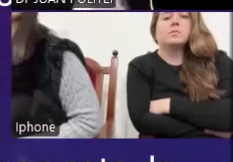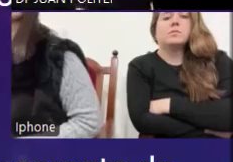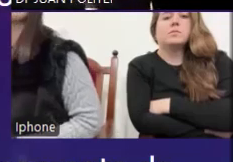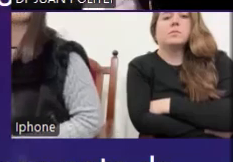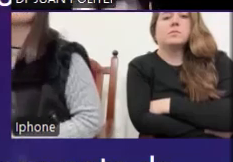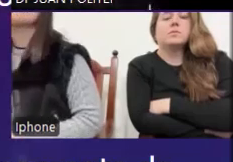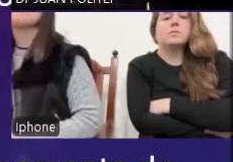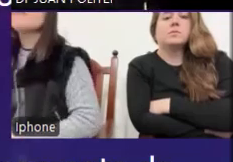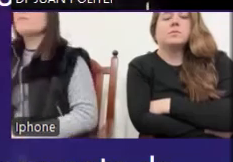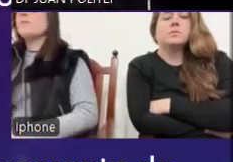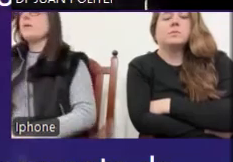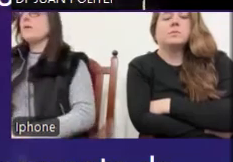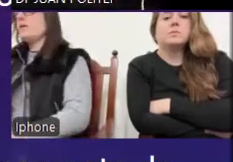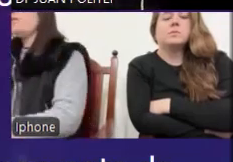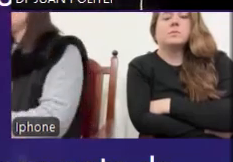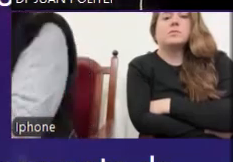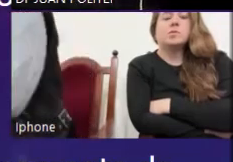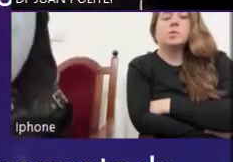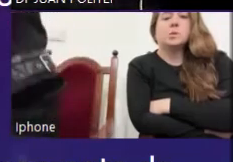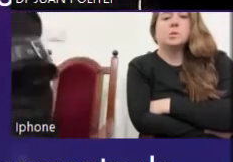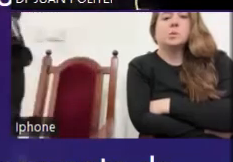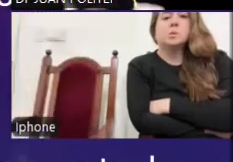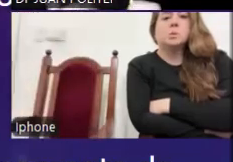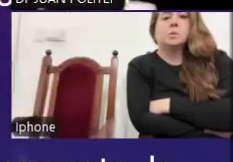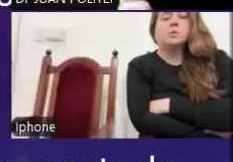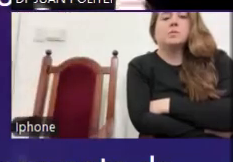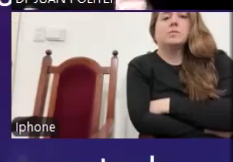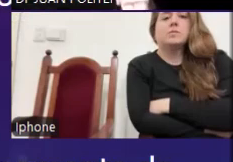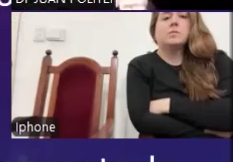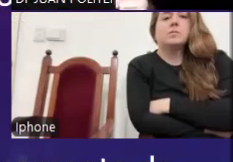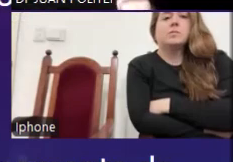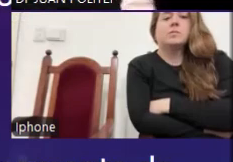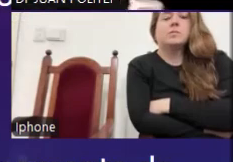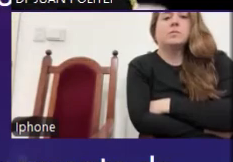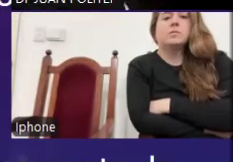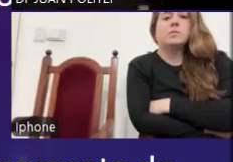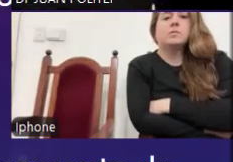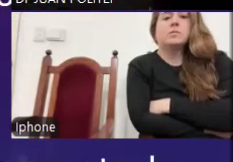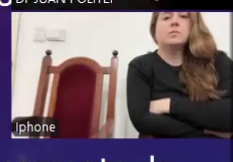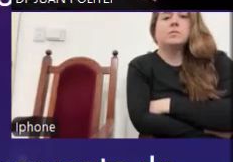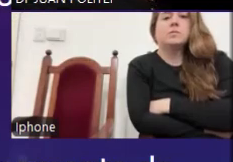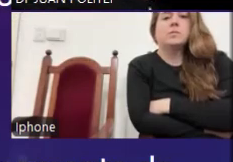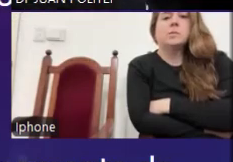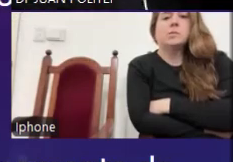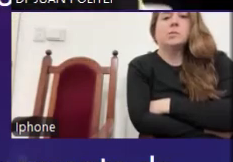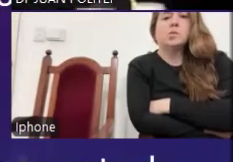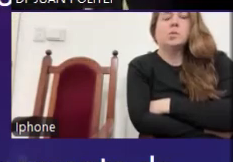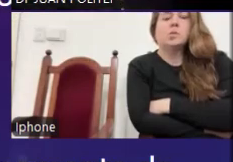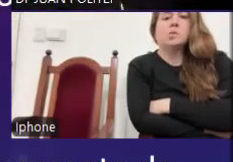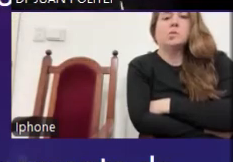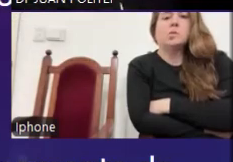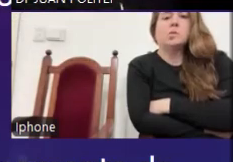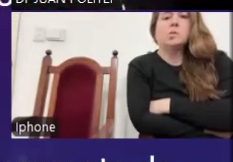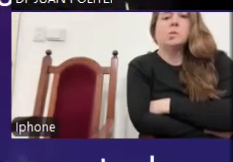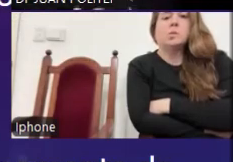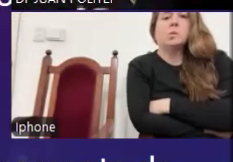no puede entrar a este protocolo, ¿sí? Paciente con Fabry que tiene daño, mucho daño cardíaco, tampoco. Se